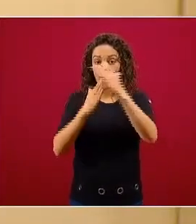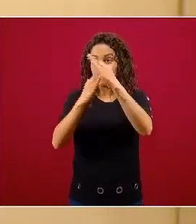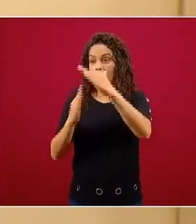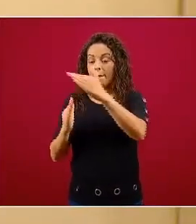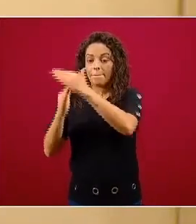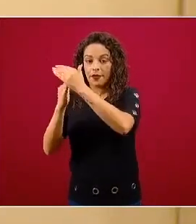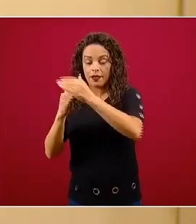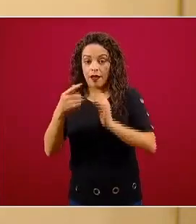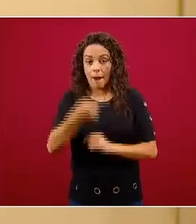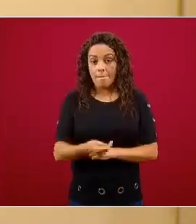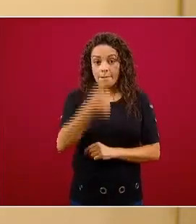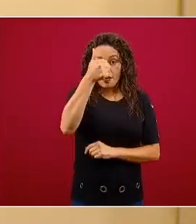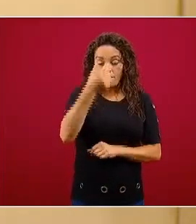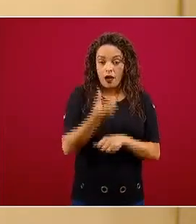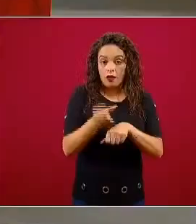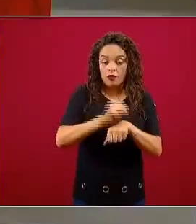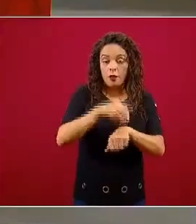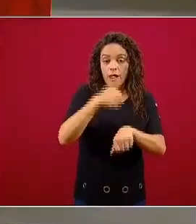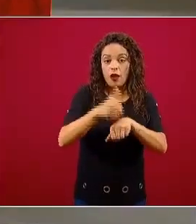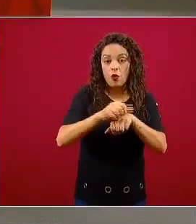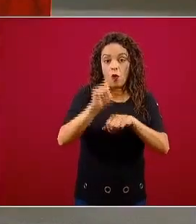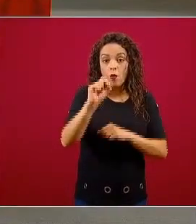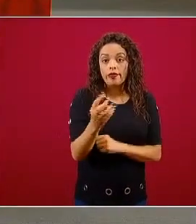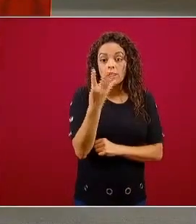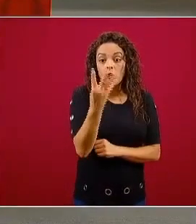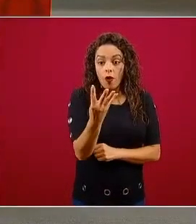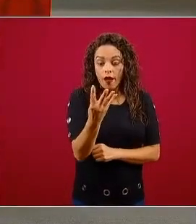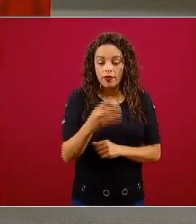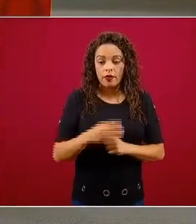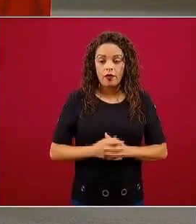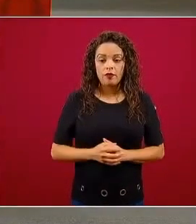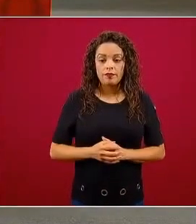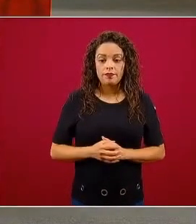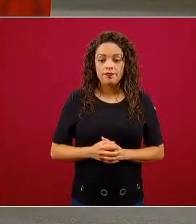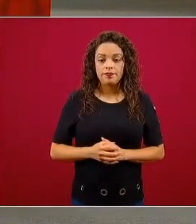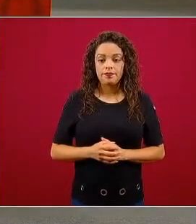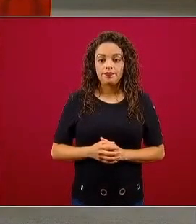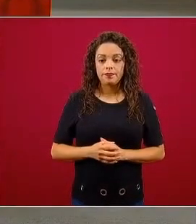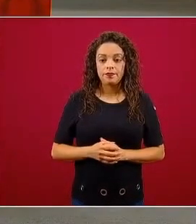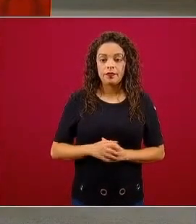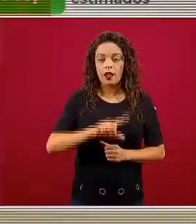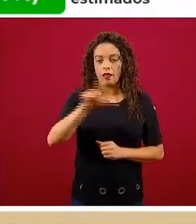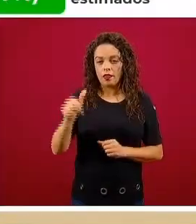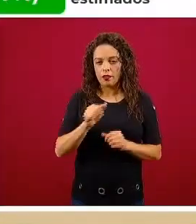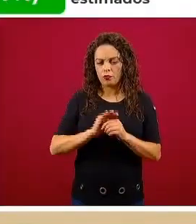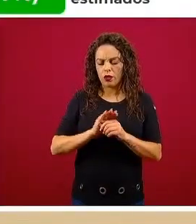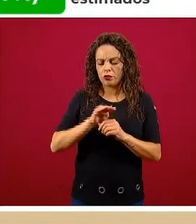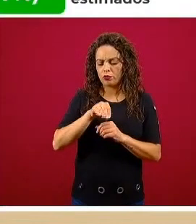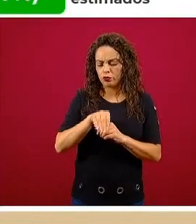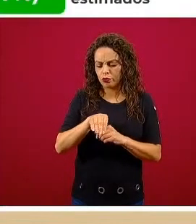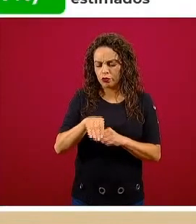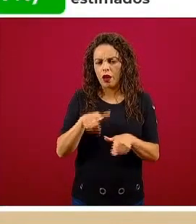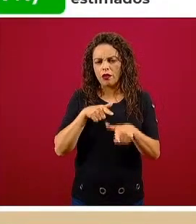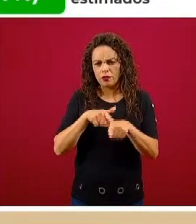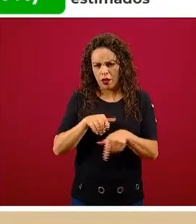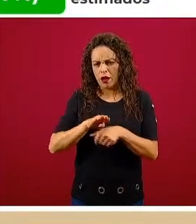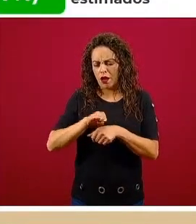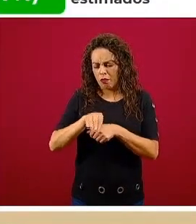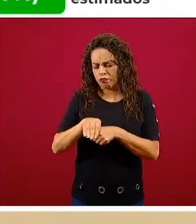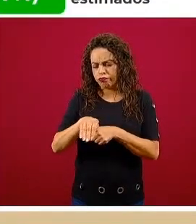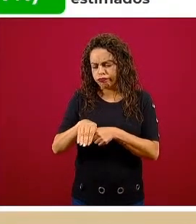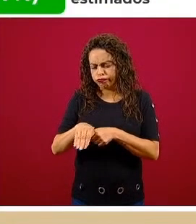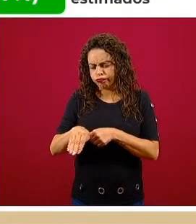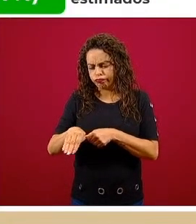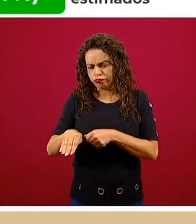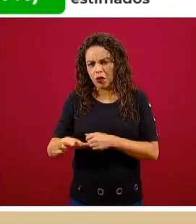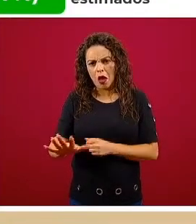en la semana 24, luego de una tendencia ascendente franca, continua, a lo mejor con